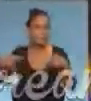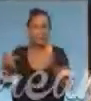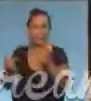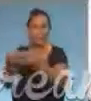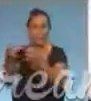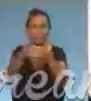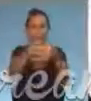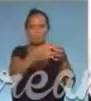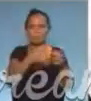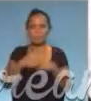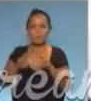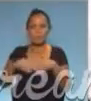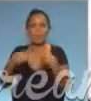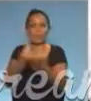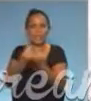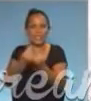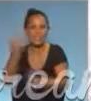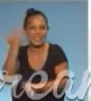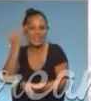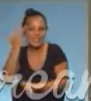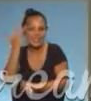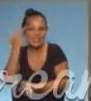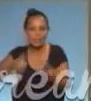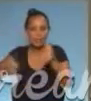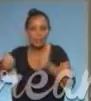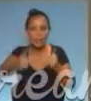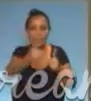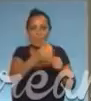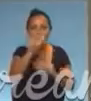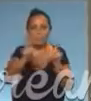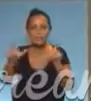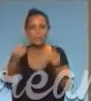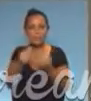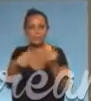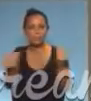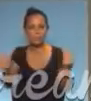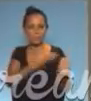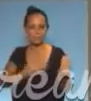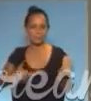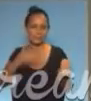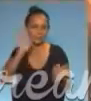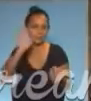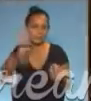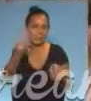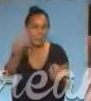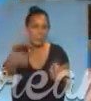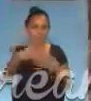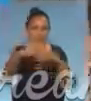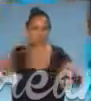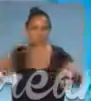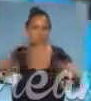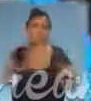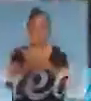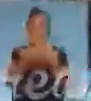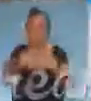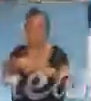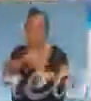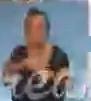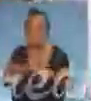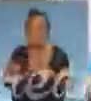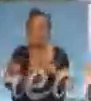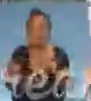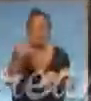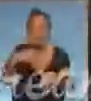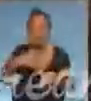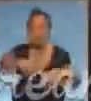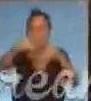se disputan, son 18 binomios presidenciales y ya muestra una clara fragmentación del sistema político. Y es la única certeza es que va